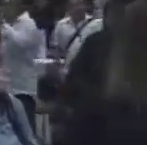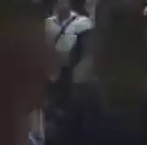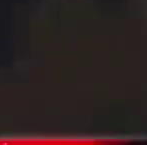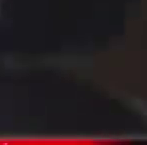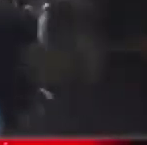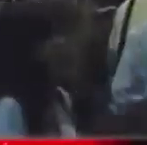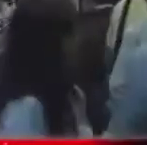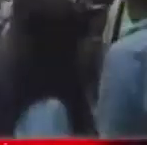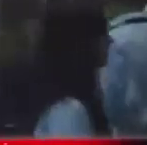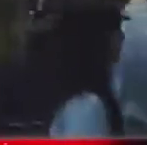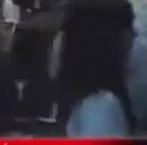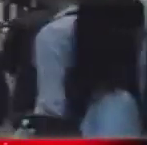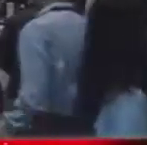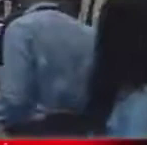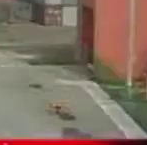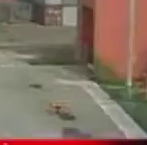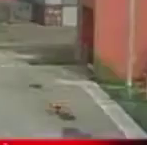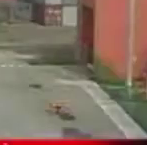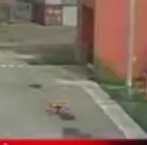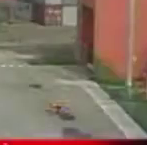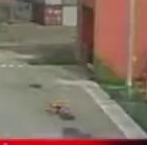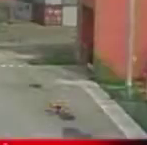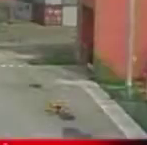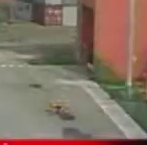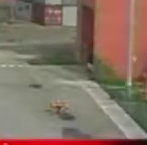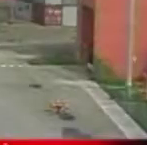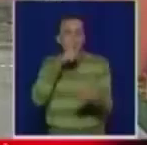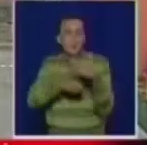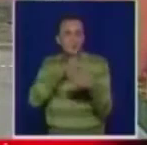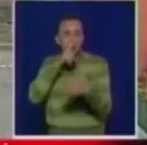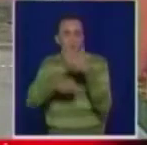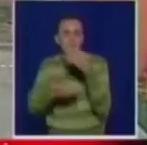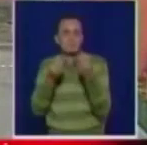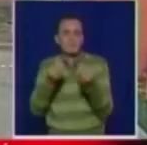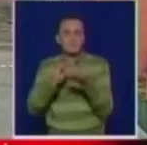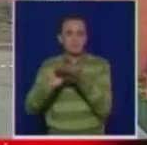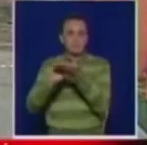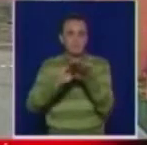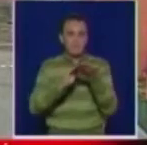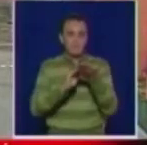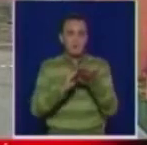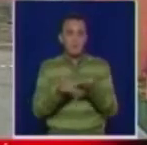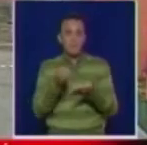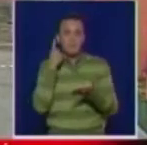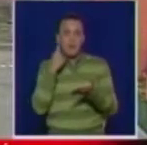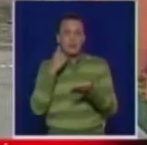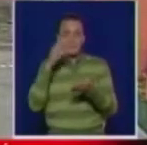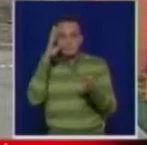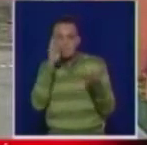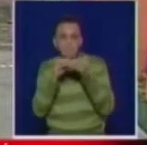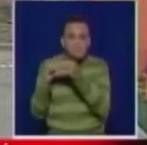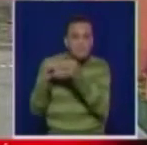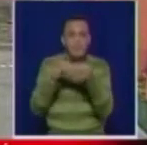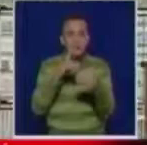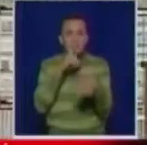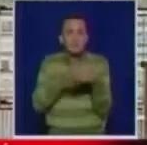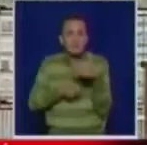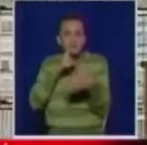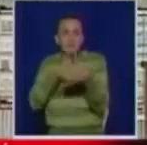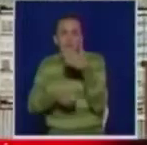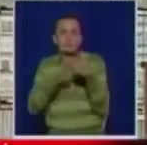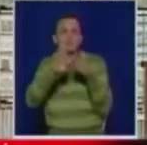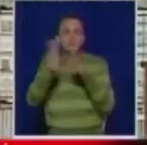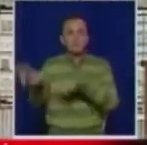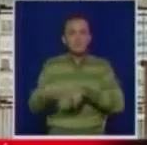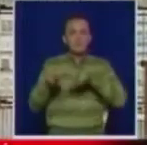acuerdos arancelarios para concretar definitivamente esta alianza. Prácticamente falta definir aspectos arancelarios relacionados con productos